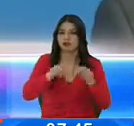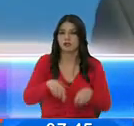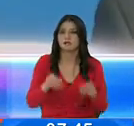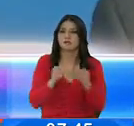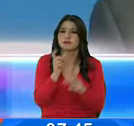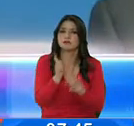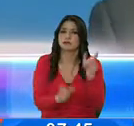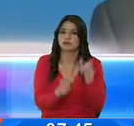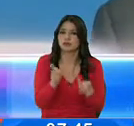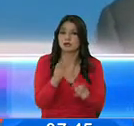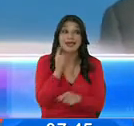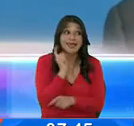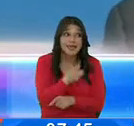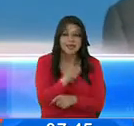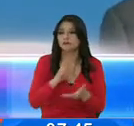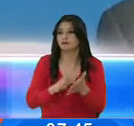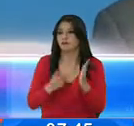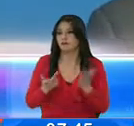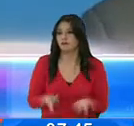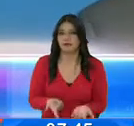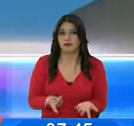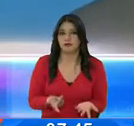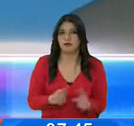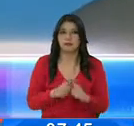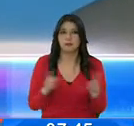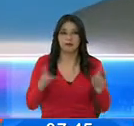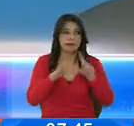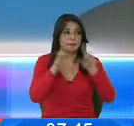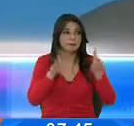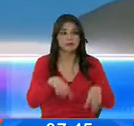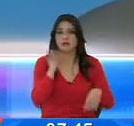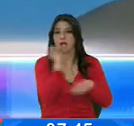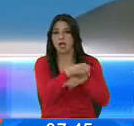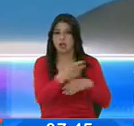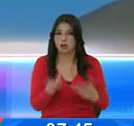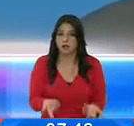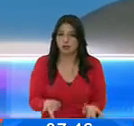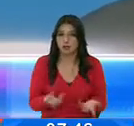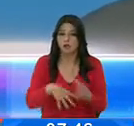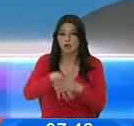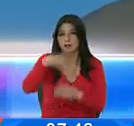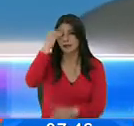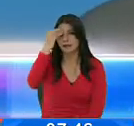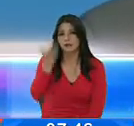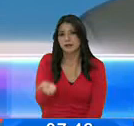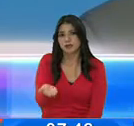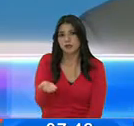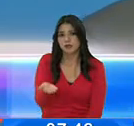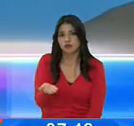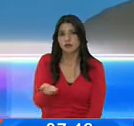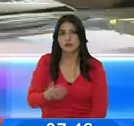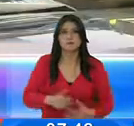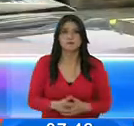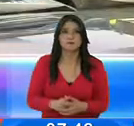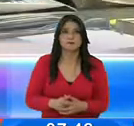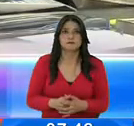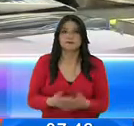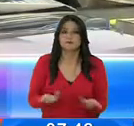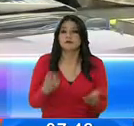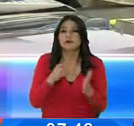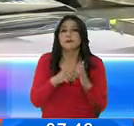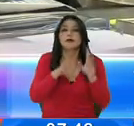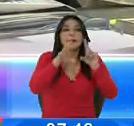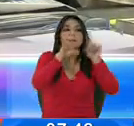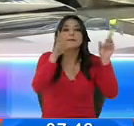gente es que de eso se trata pues pero tratar mal al empresario del vocablo emprendedor y de la palabra empresario normal reciclar o tratar mal a un